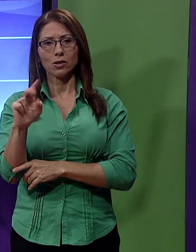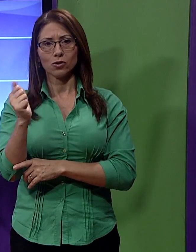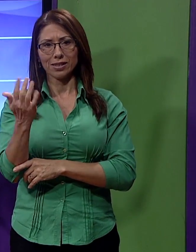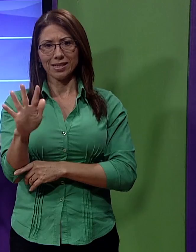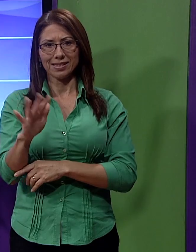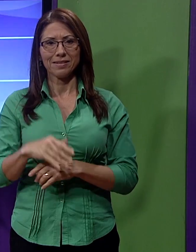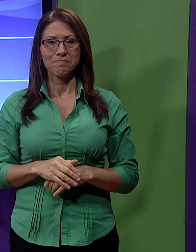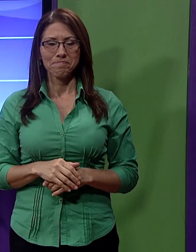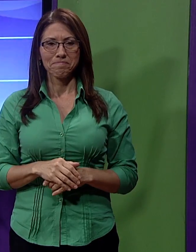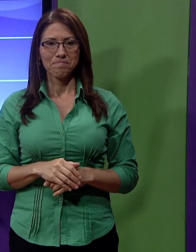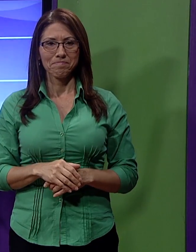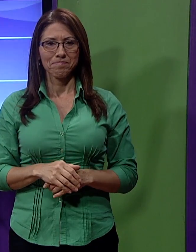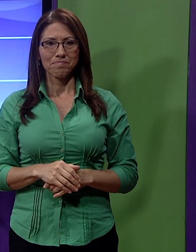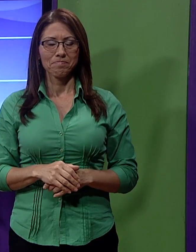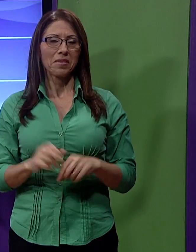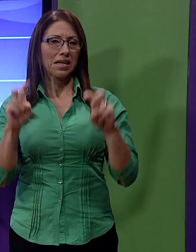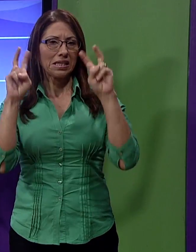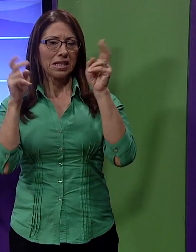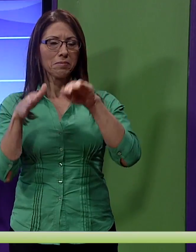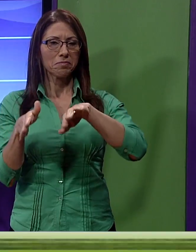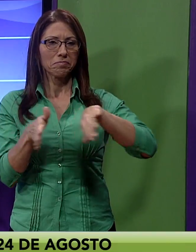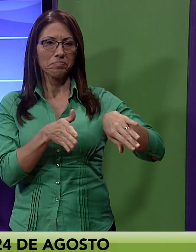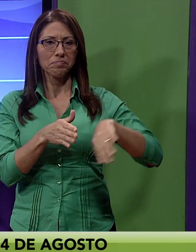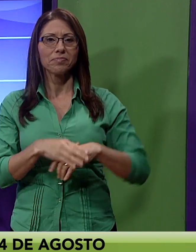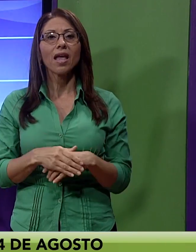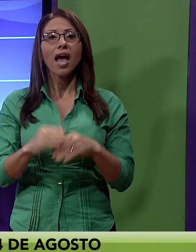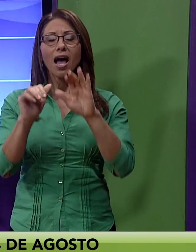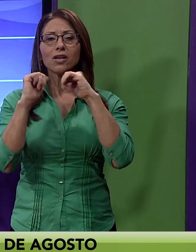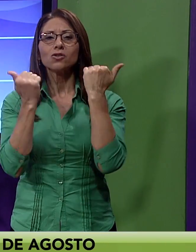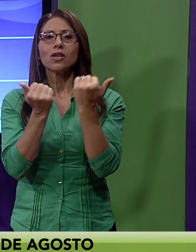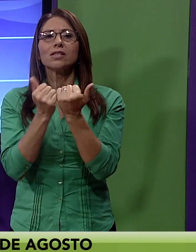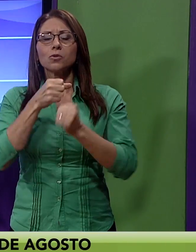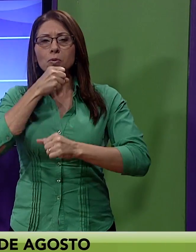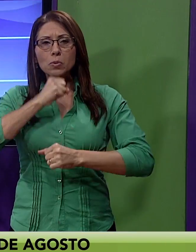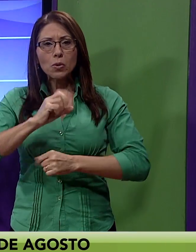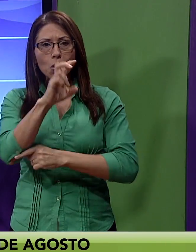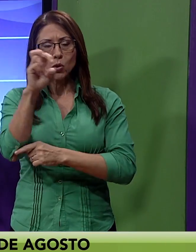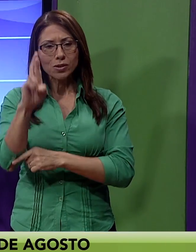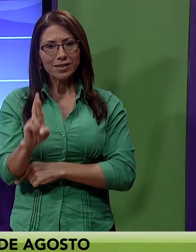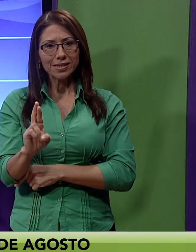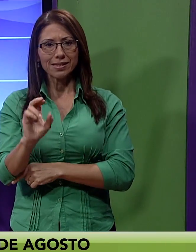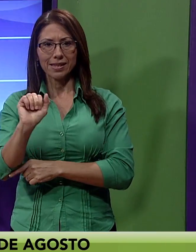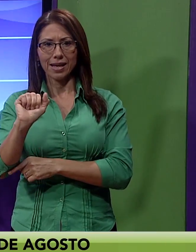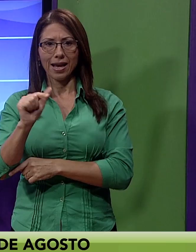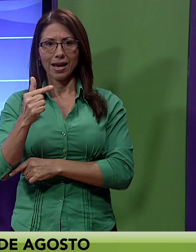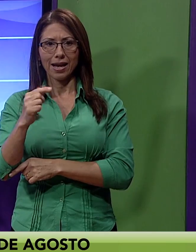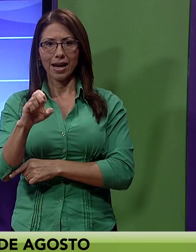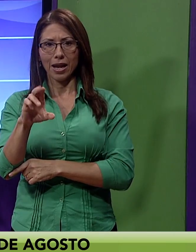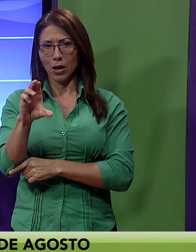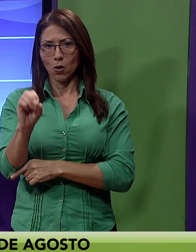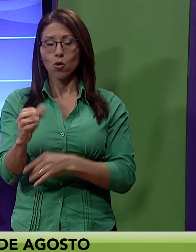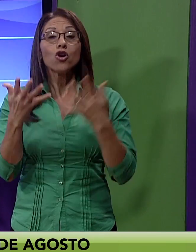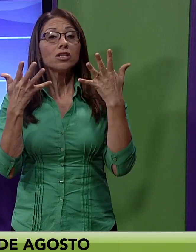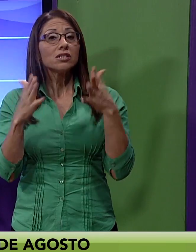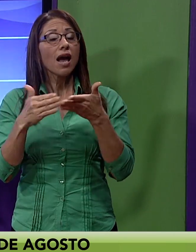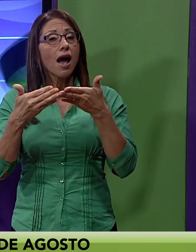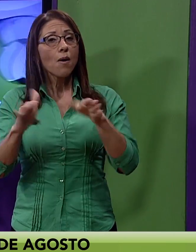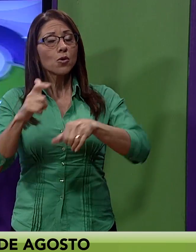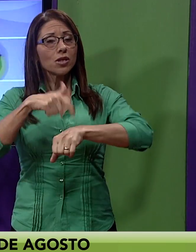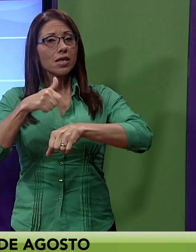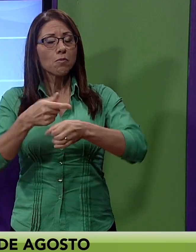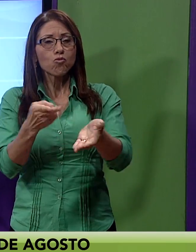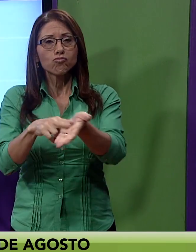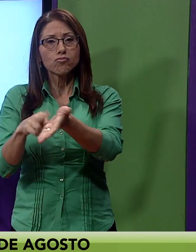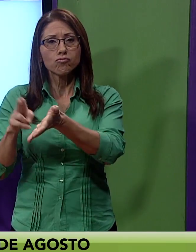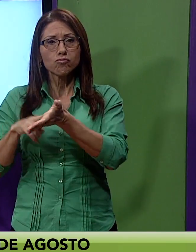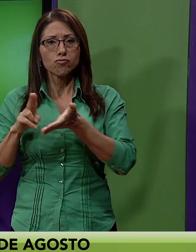2758-6215. Cambiando de tema, le cuento que la Asociación Gerontológica Costarricense, AGECO, ya abrió el periodo de matrícula para